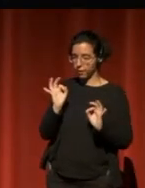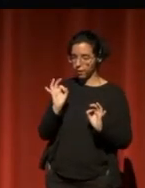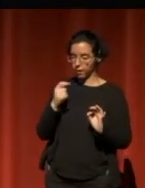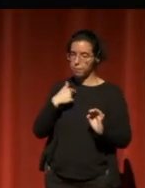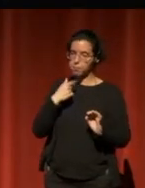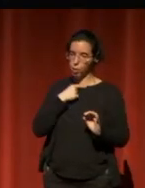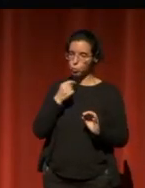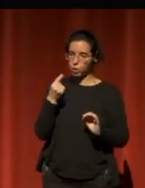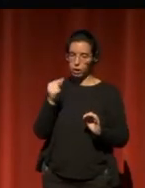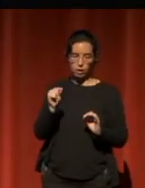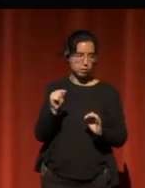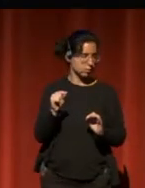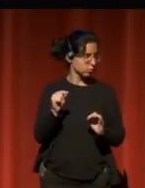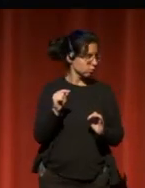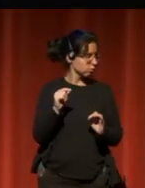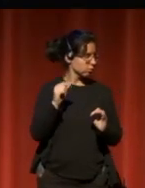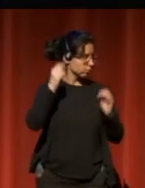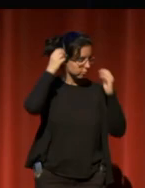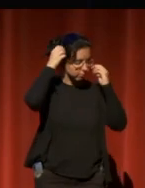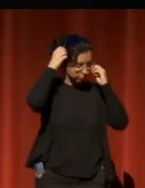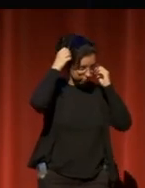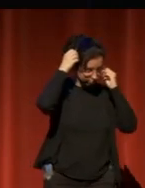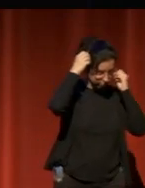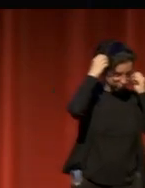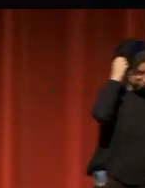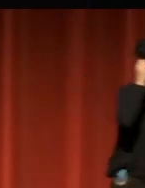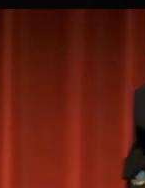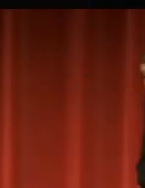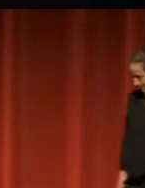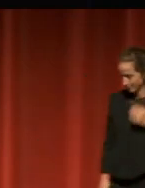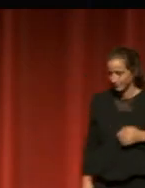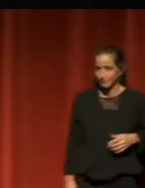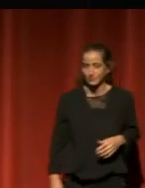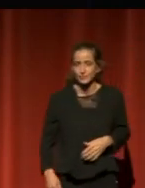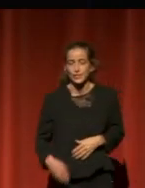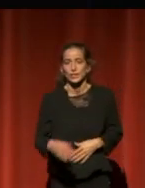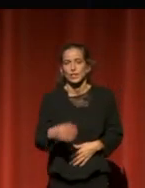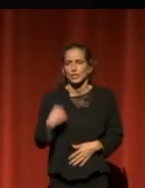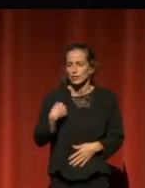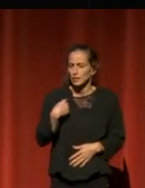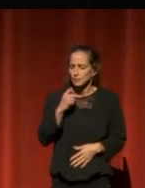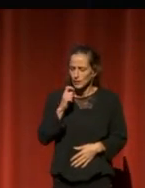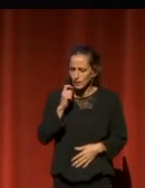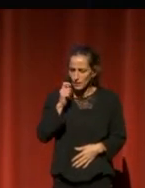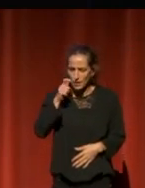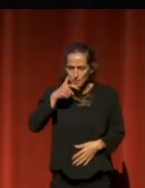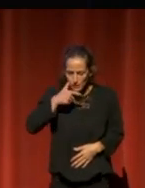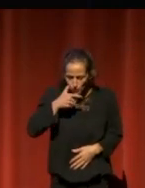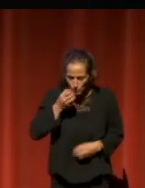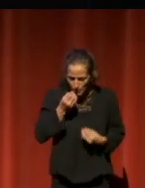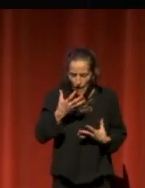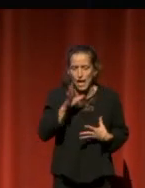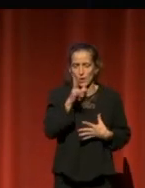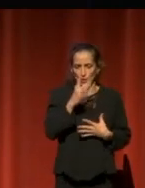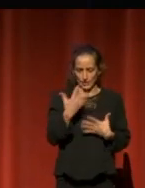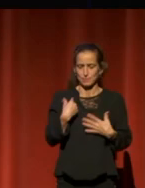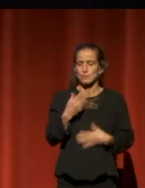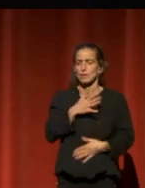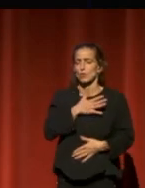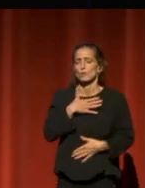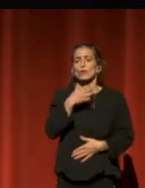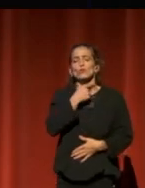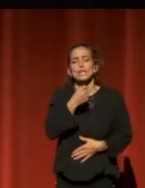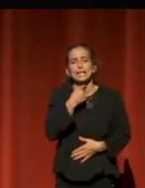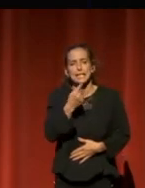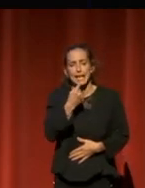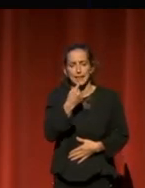inciso respecto a lo que decía Juana, de lo último que has dicho. Tu micro no está. Mi micro ahora funciona. Ahora sí. Perdón. Yo al